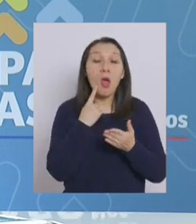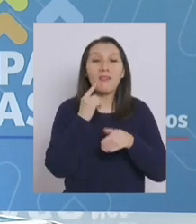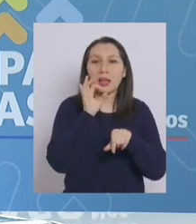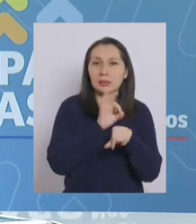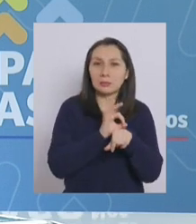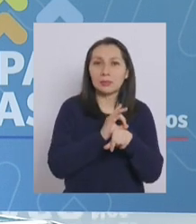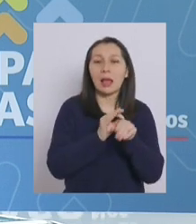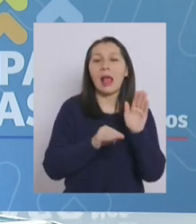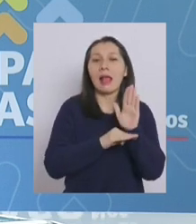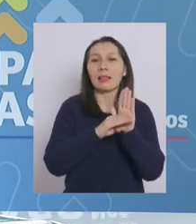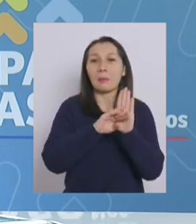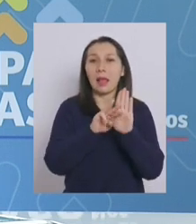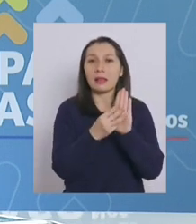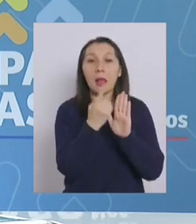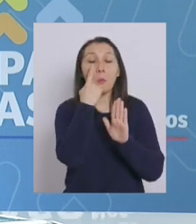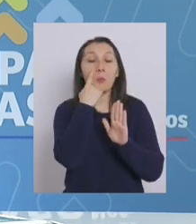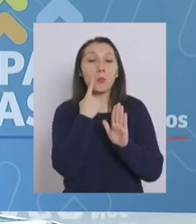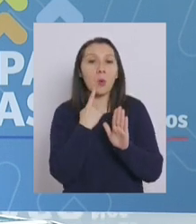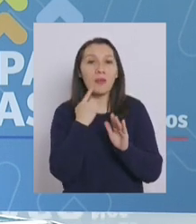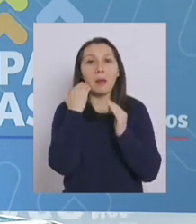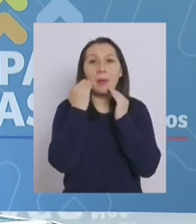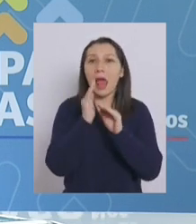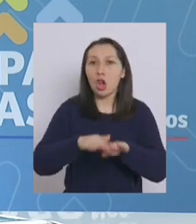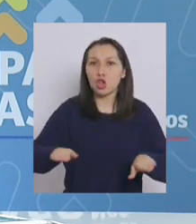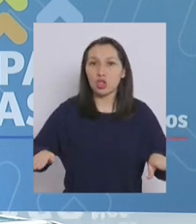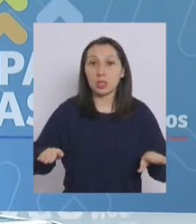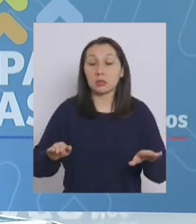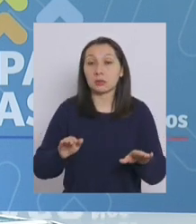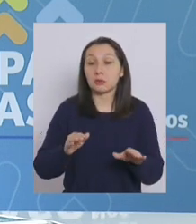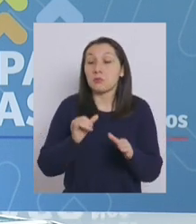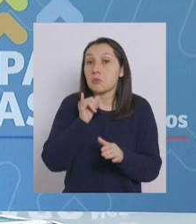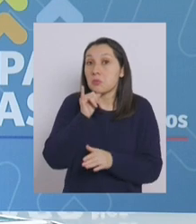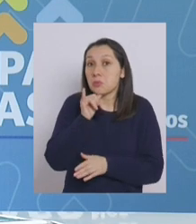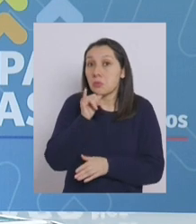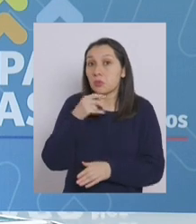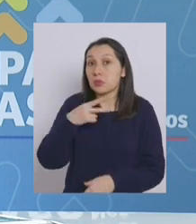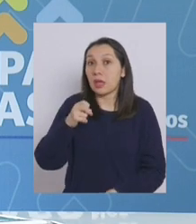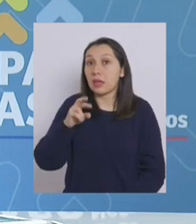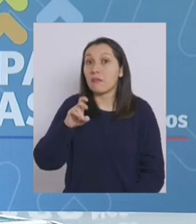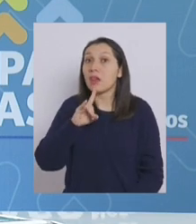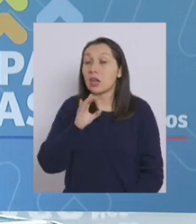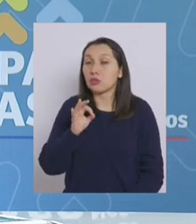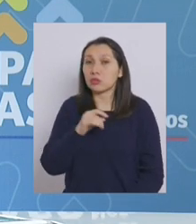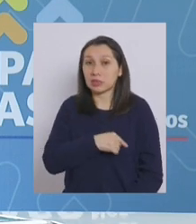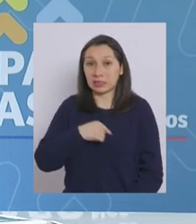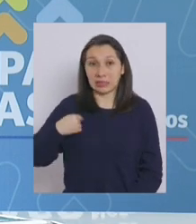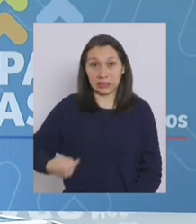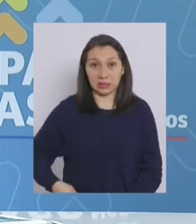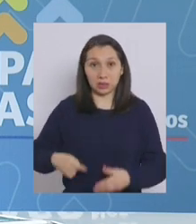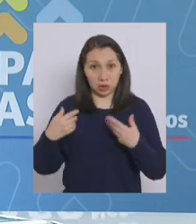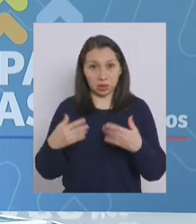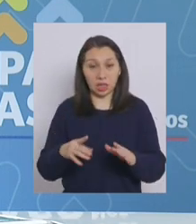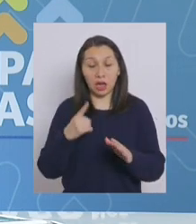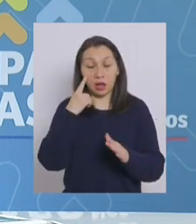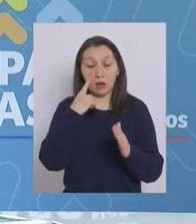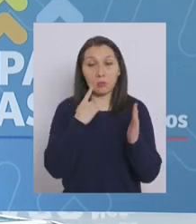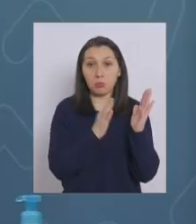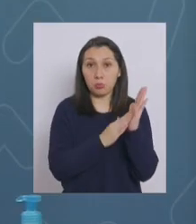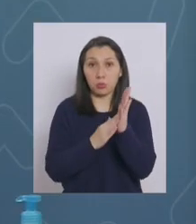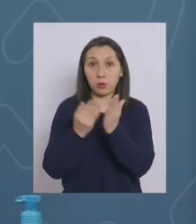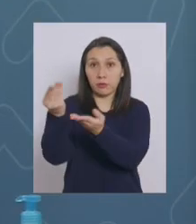3 para probar esta vacuna en niños. No sé, Heriberto, si China ya ha presentado, Sinovac ha presentado sus